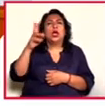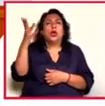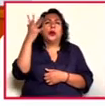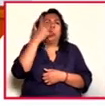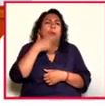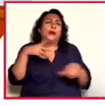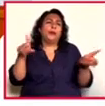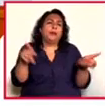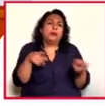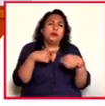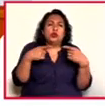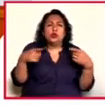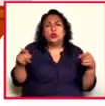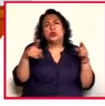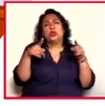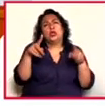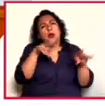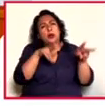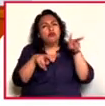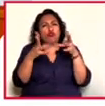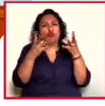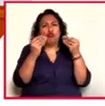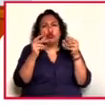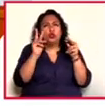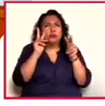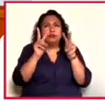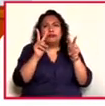y contenidos visuales.